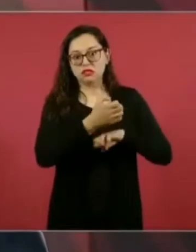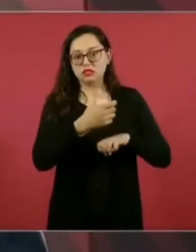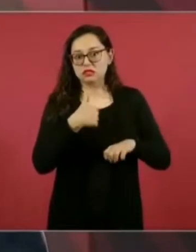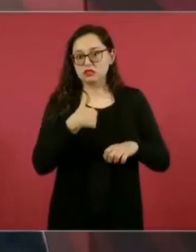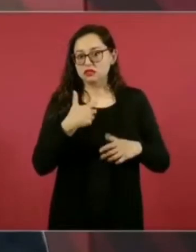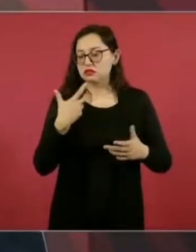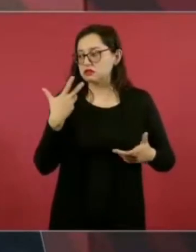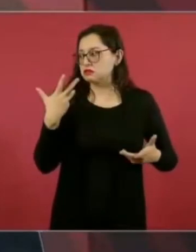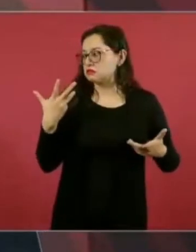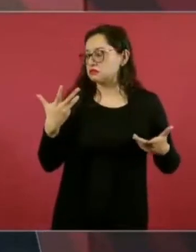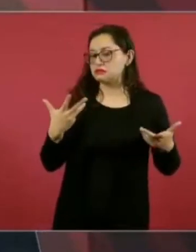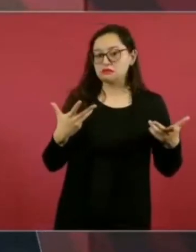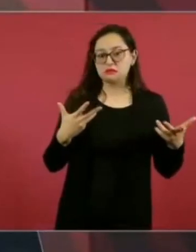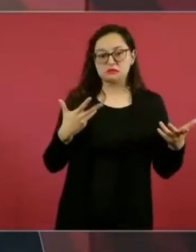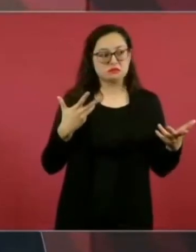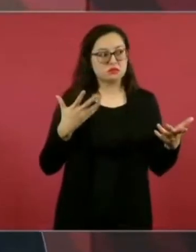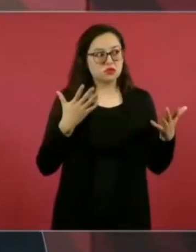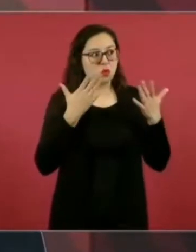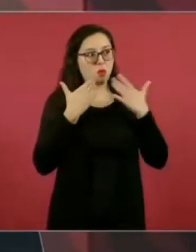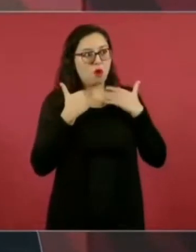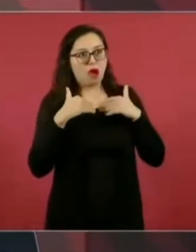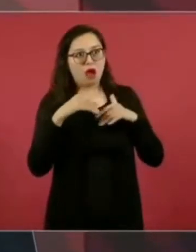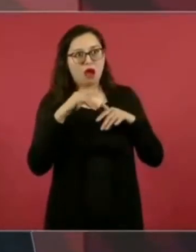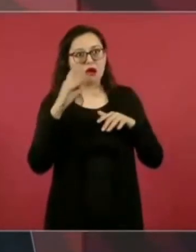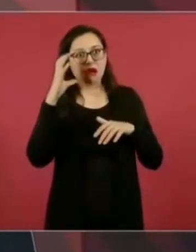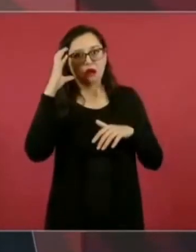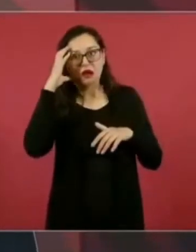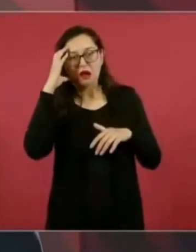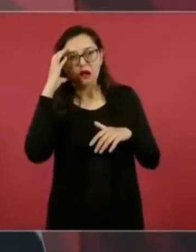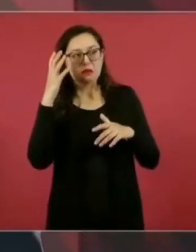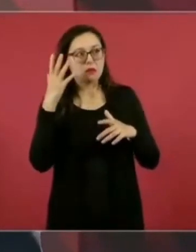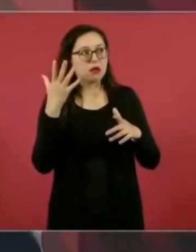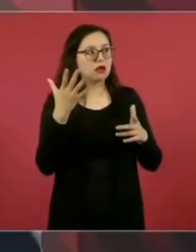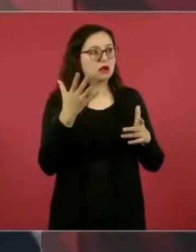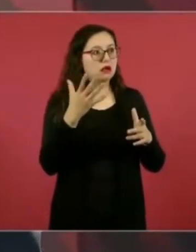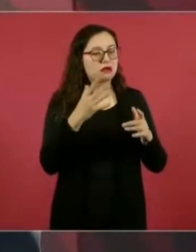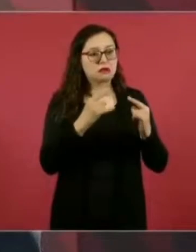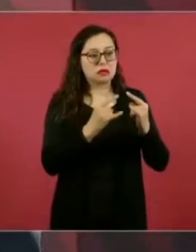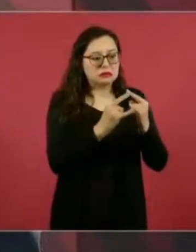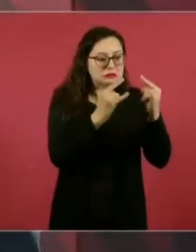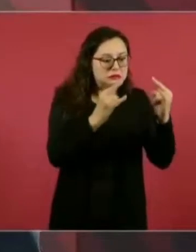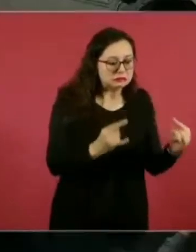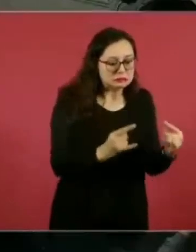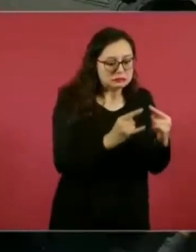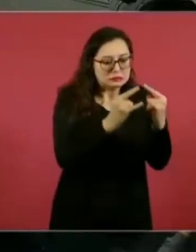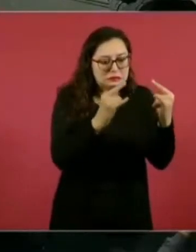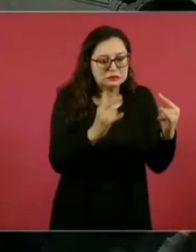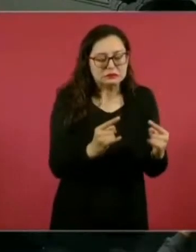quedarse en campamentos a la intemperie o en hoteles.